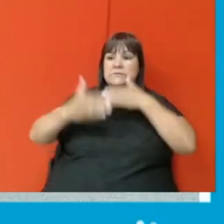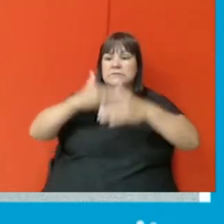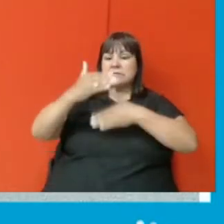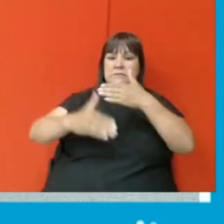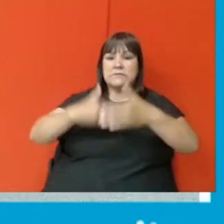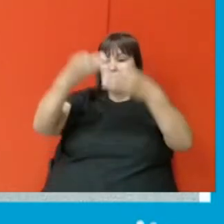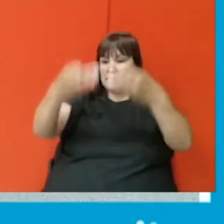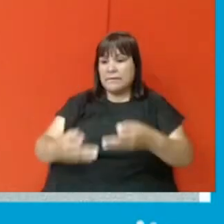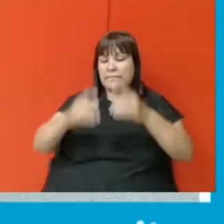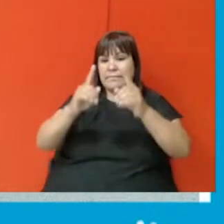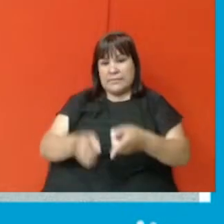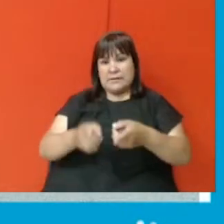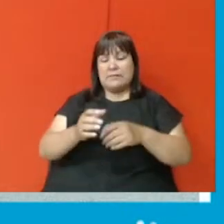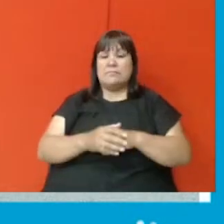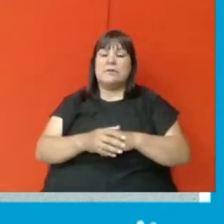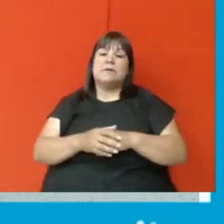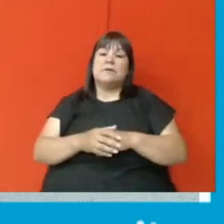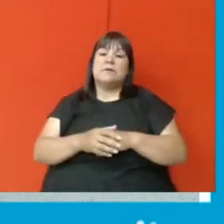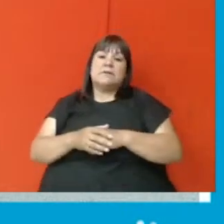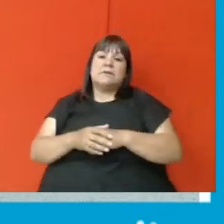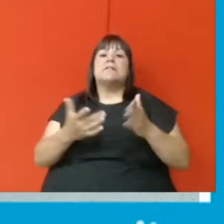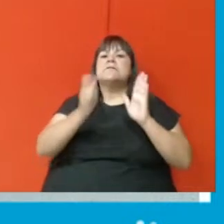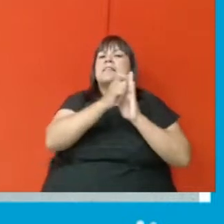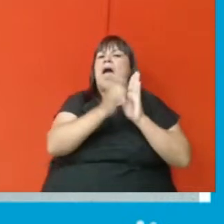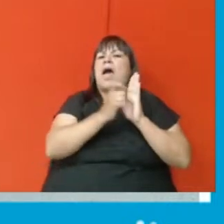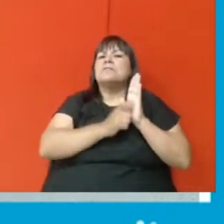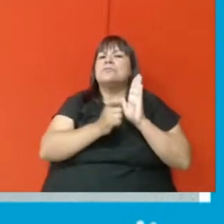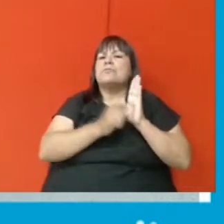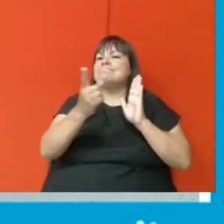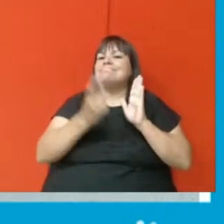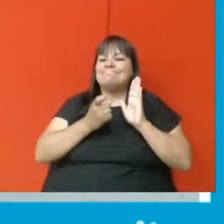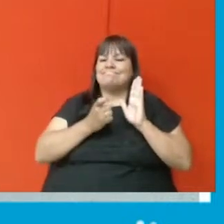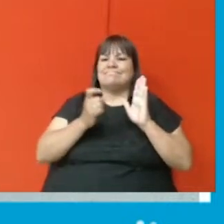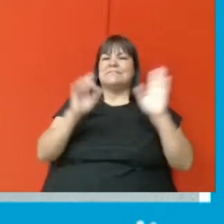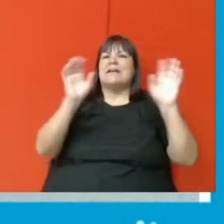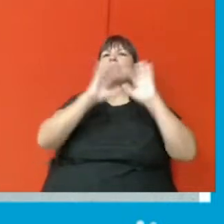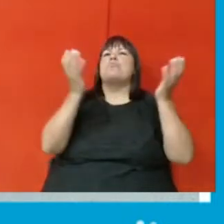data global, o sea, de todos los países del mundo. No tenemos.